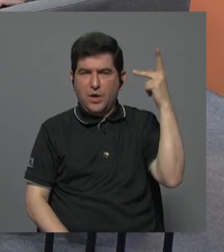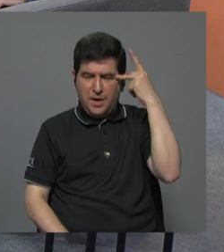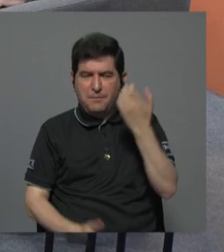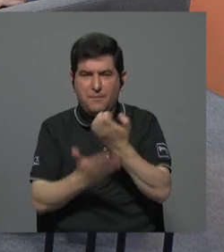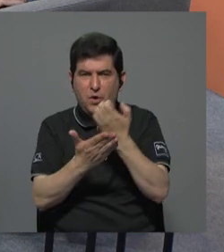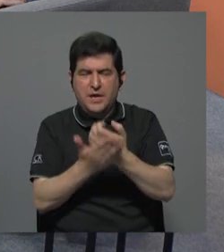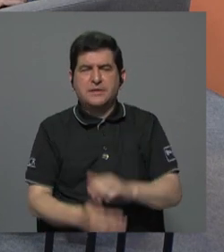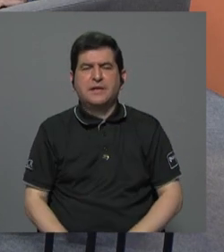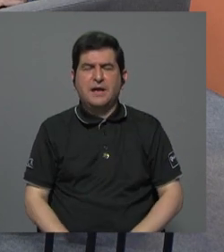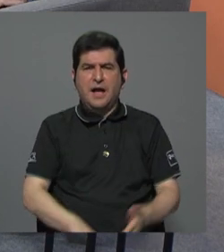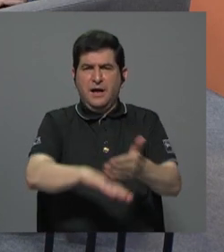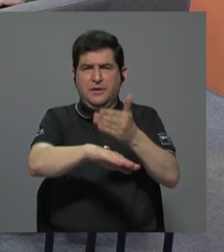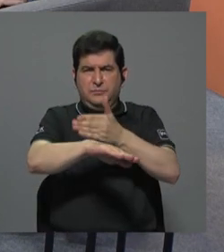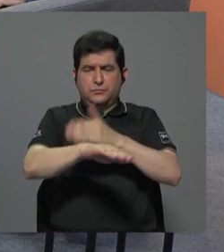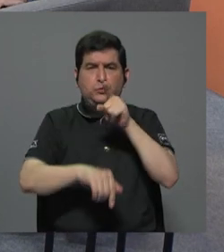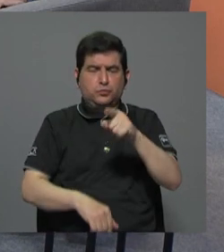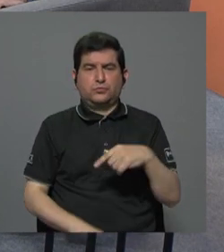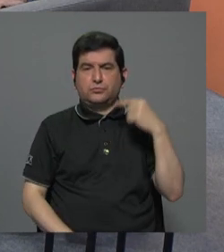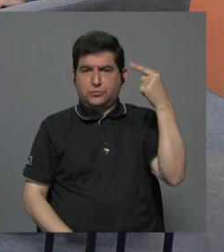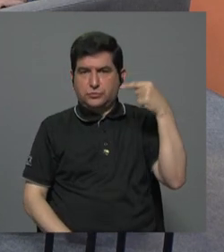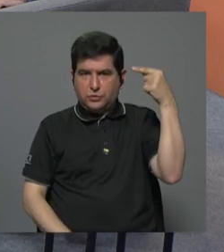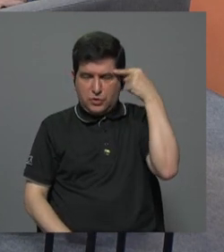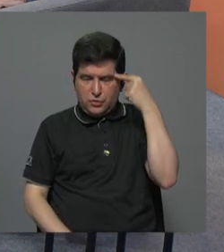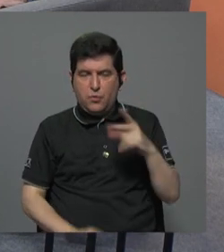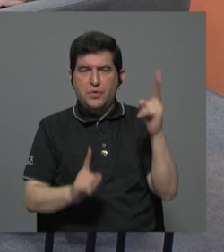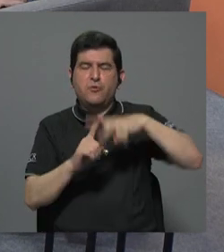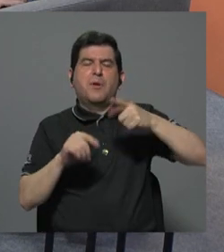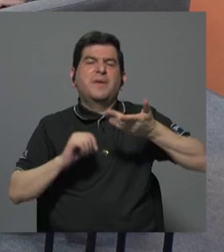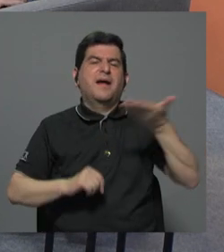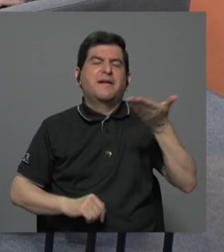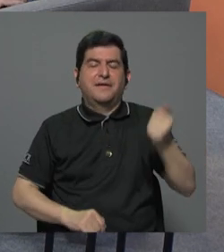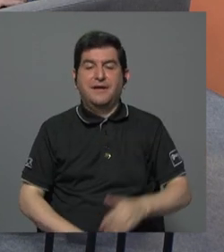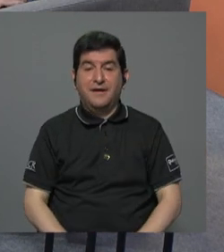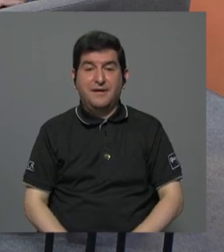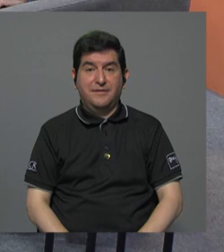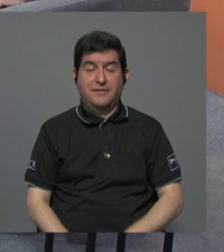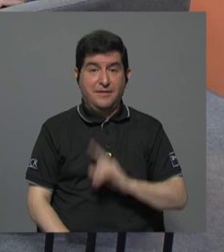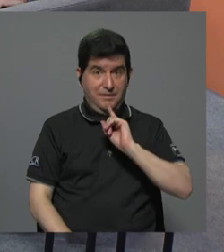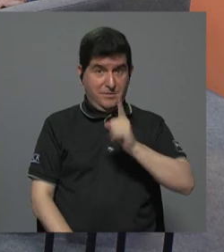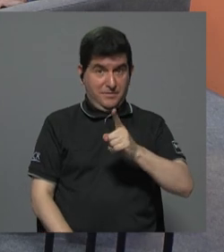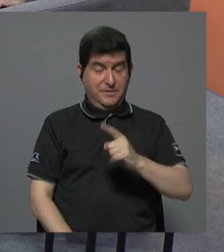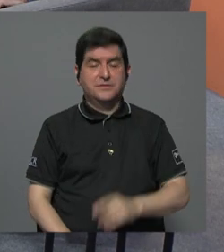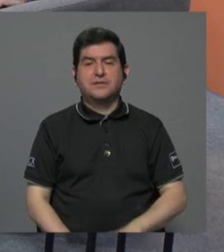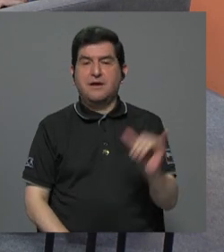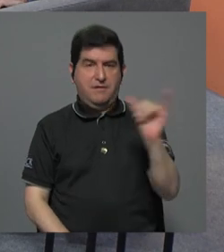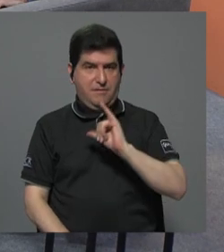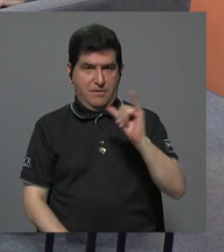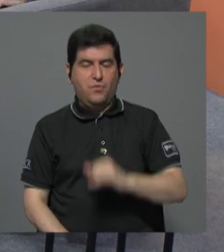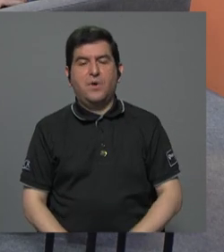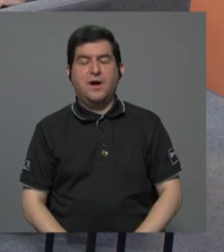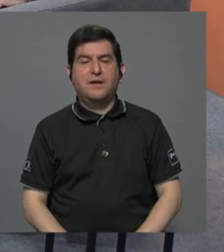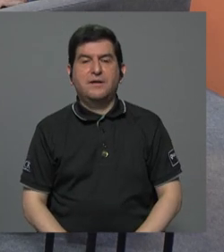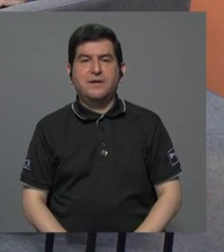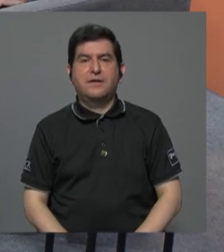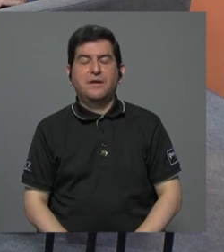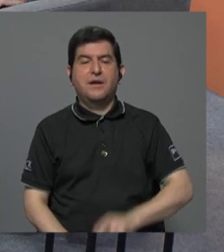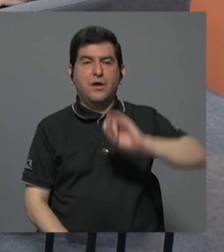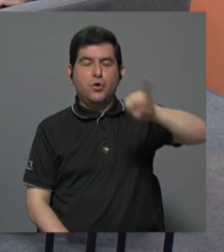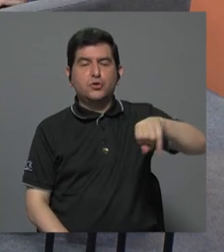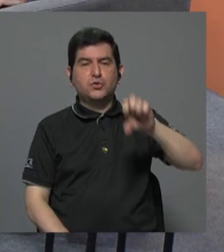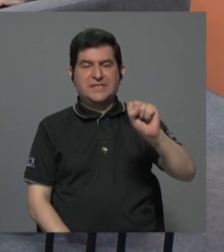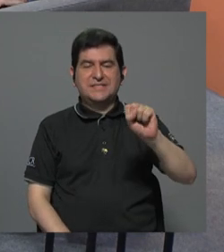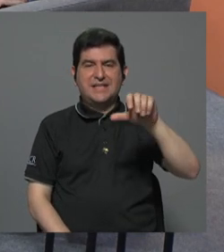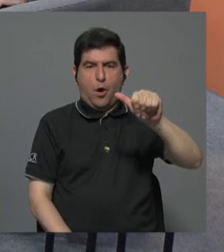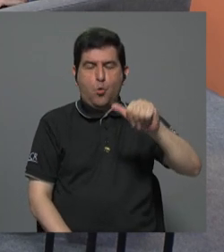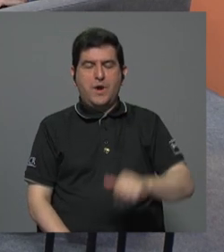intentaría implementar en su eventual gobierno eso no se está diciendo vetaba e igualmente josé segura amador